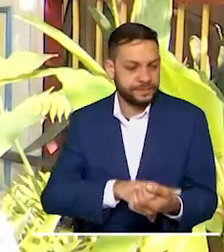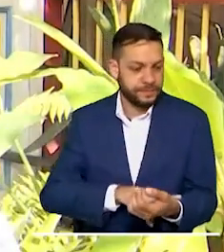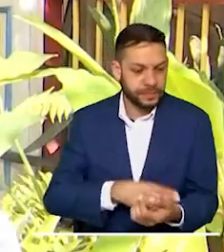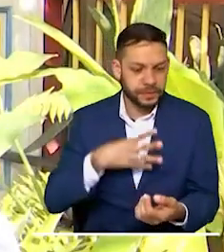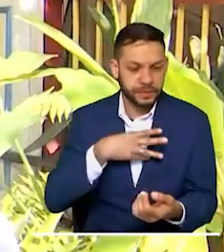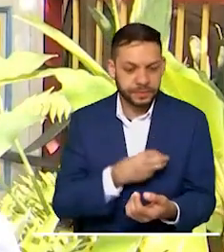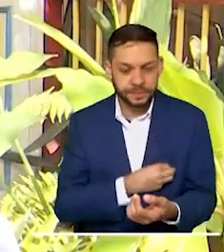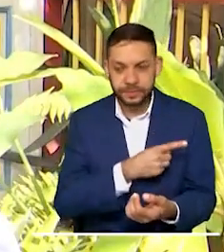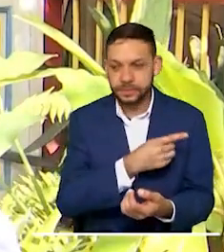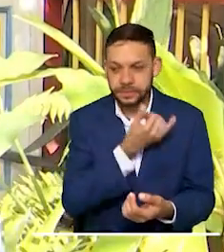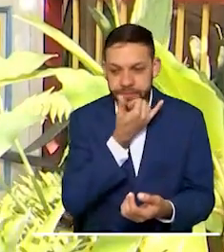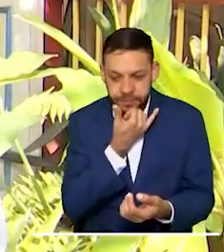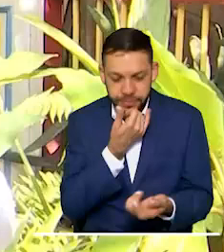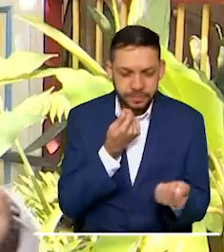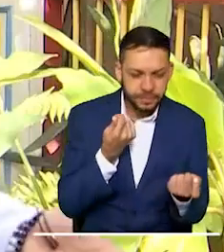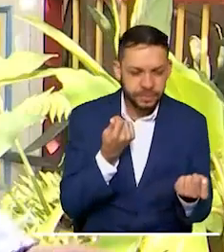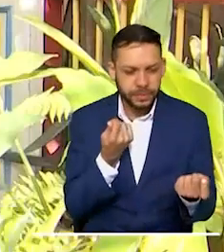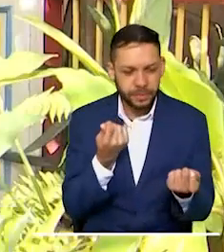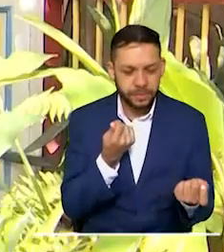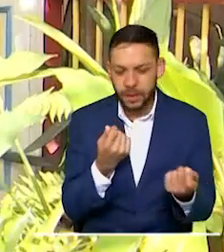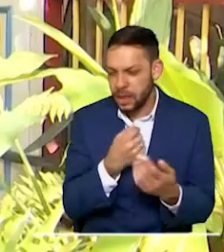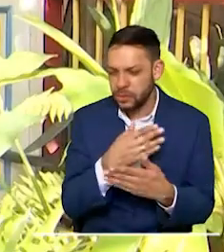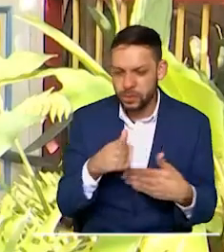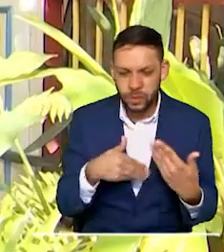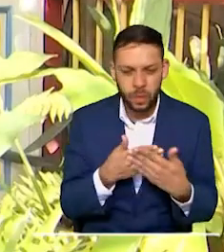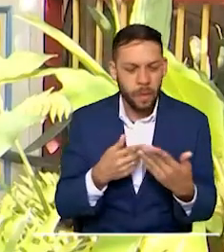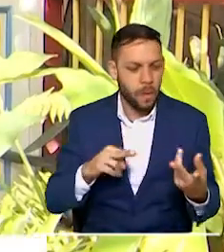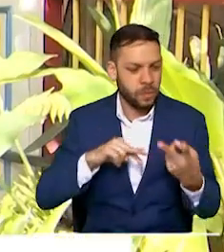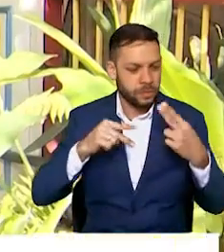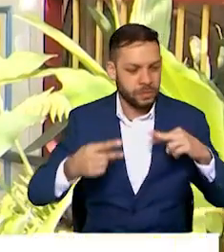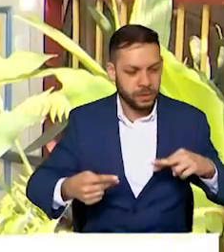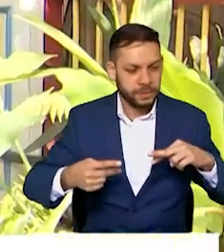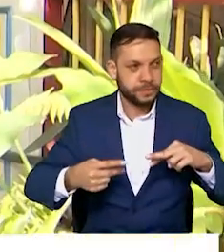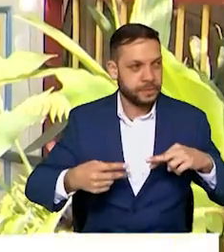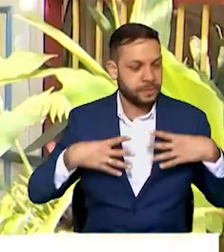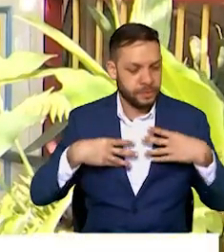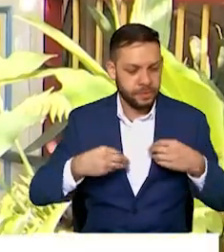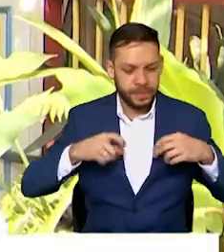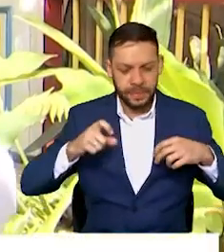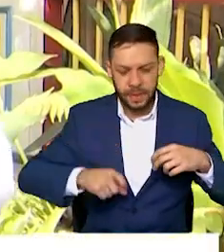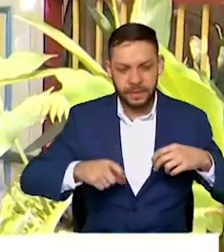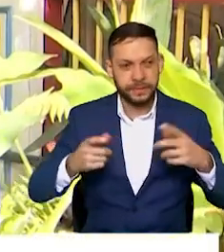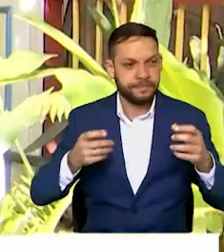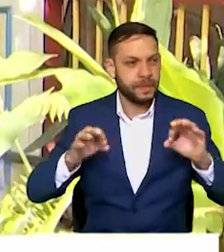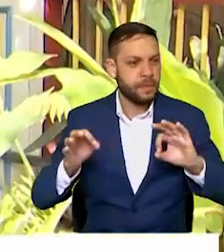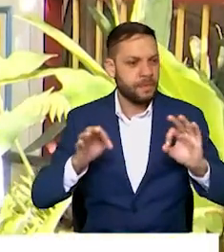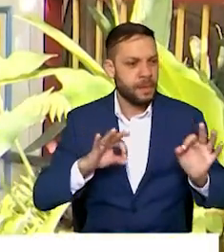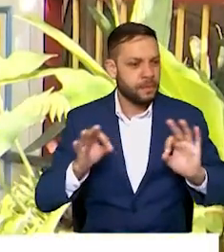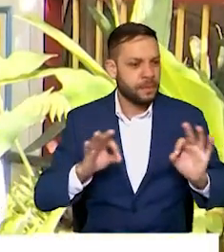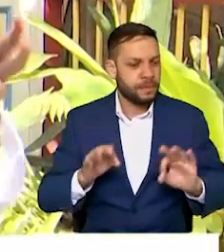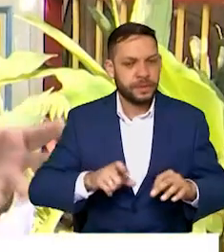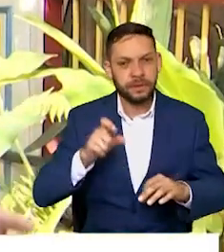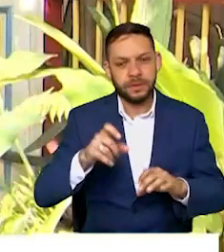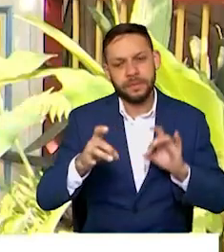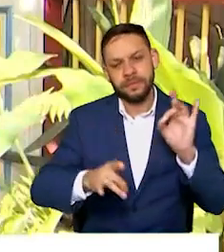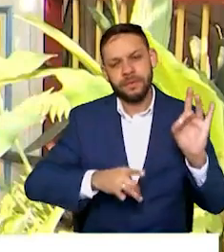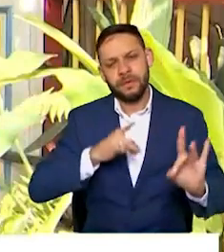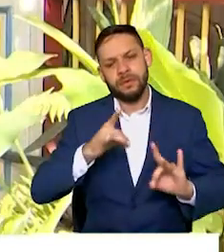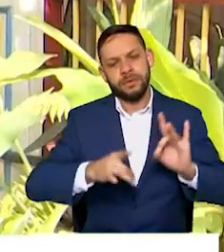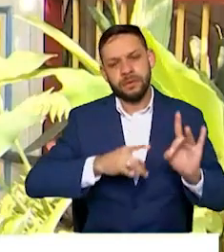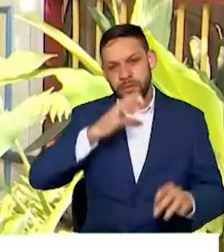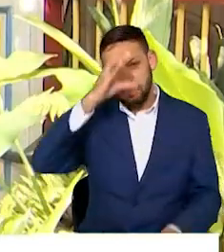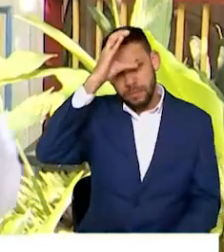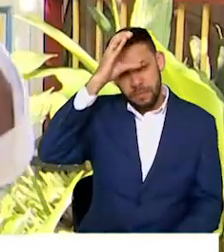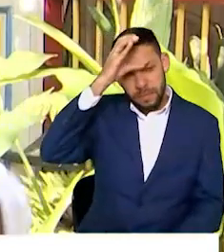darme diabetes. De hecho, todo lo contrario. Por esa razón, es clave tener conocimiento de toda